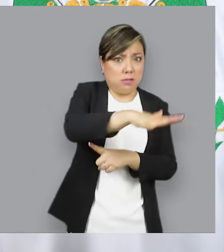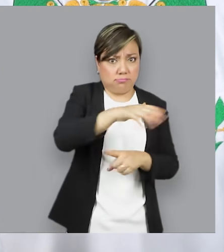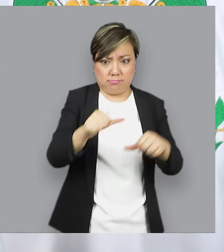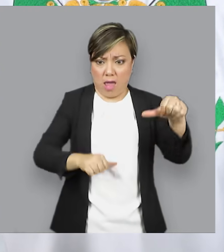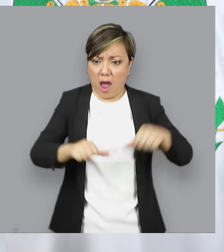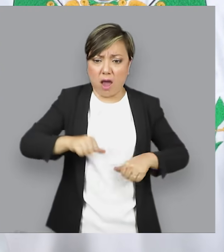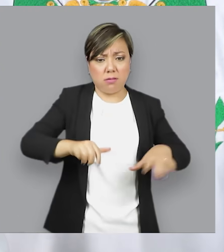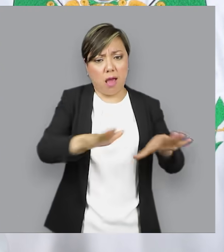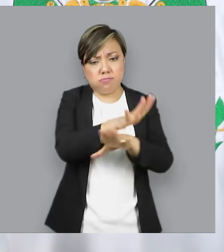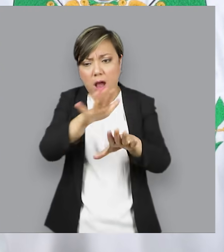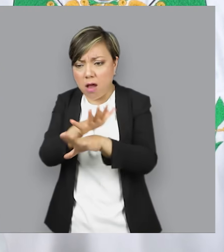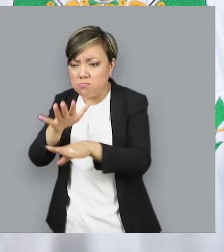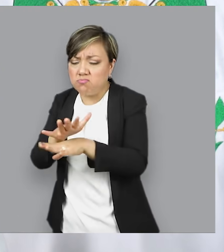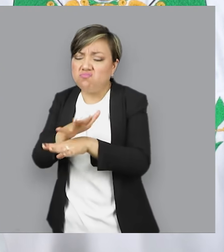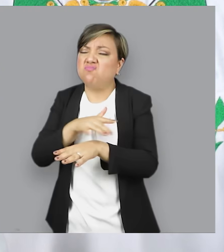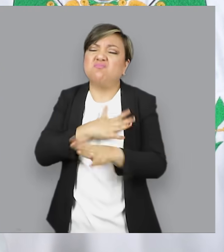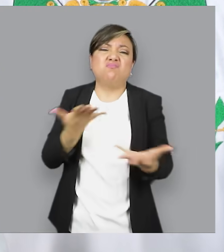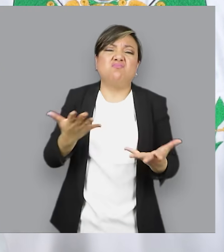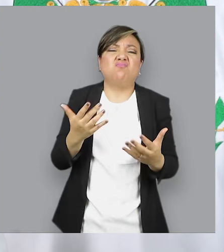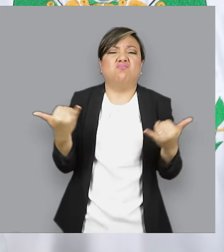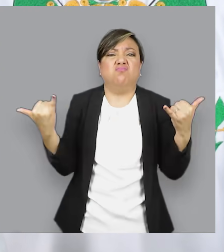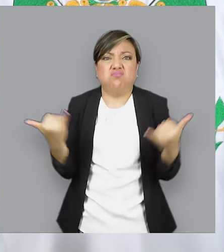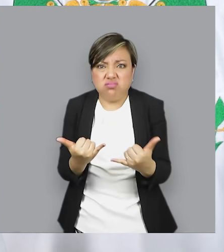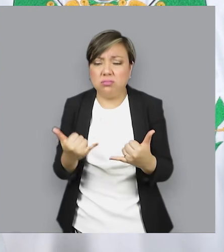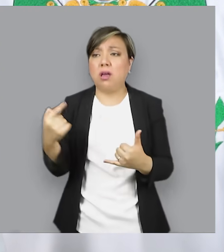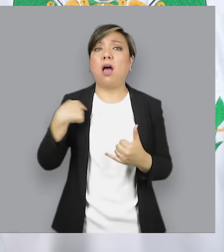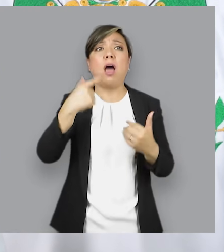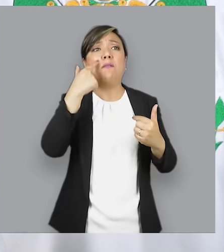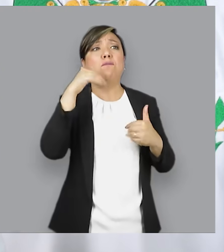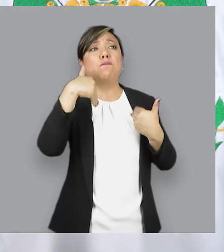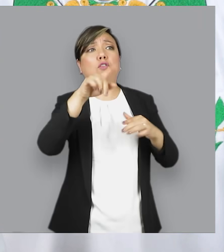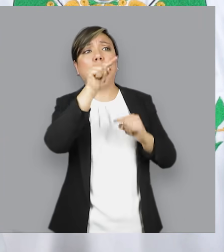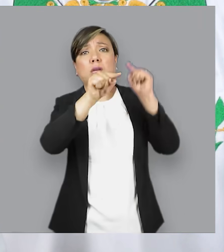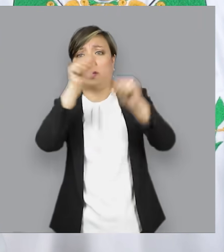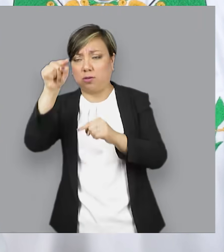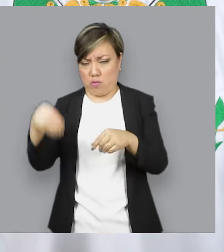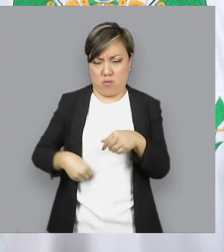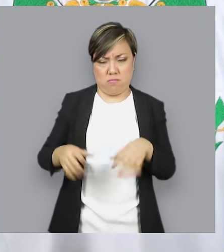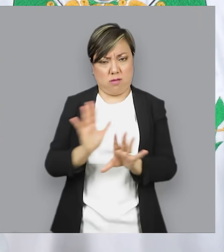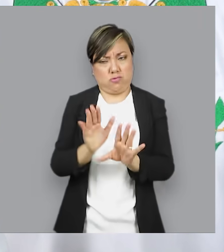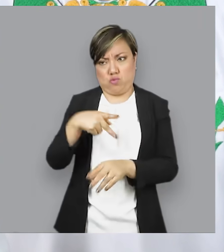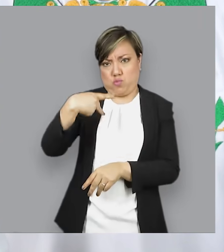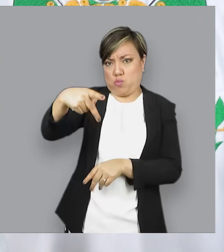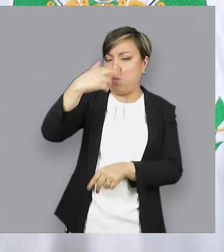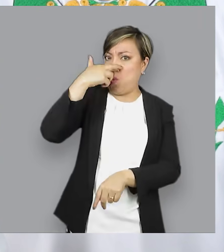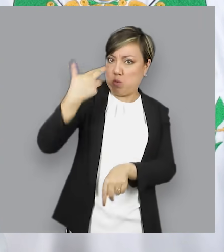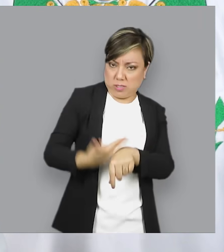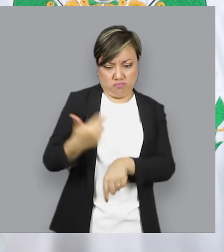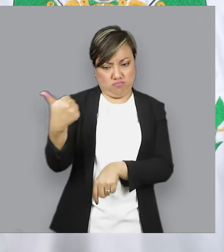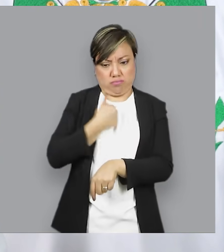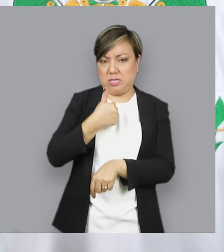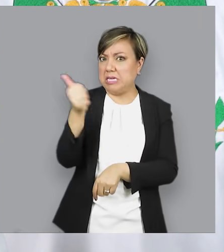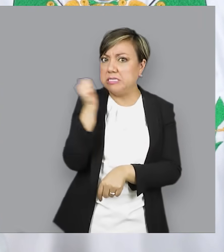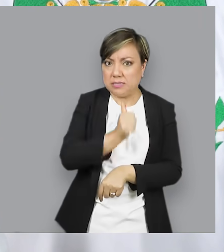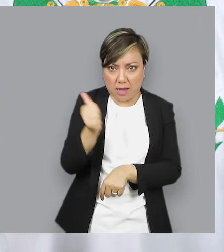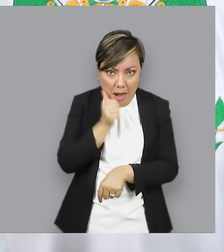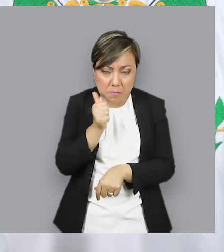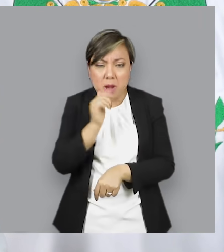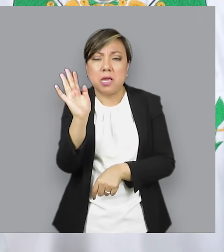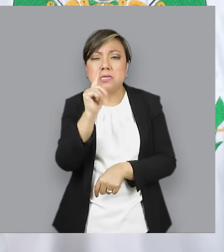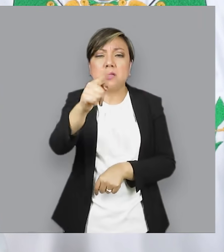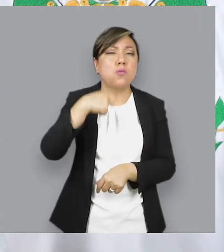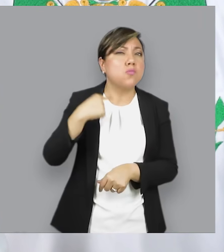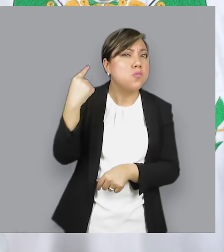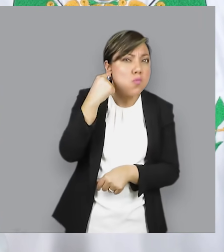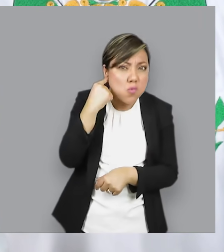lentitud para modificar nuestra rutina. No culpes a nadie más. Cuidarte está en tus manos y lo ha estado siempre. En